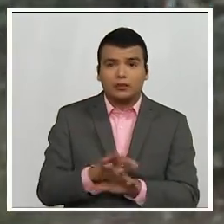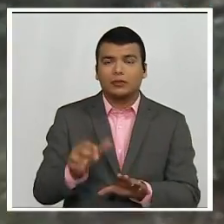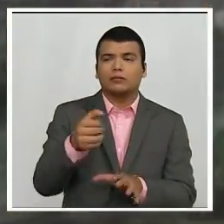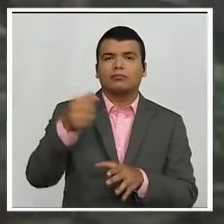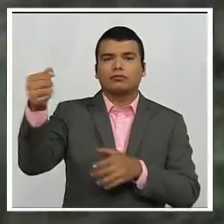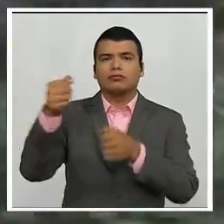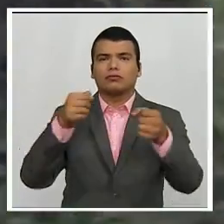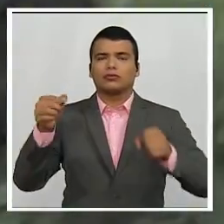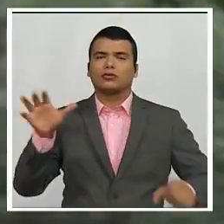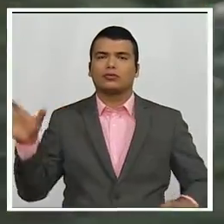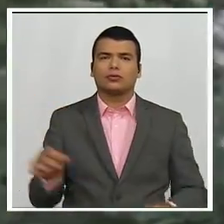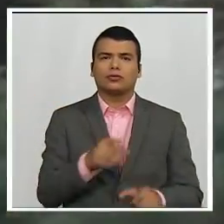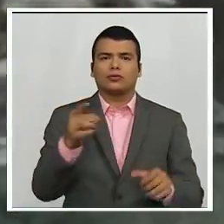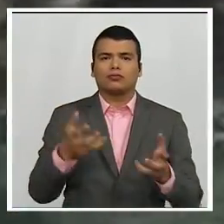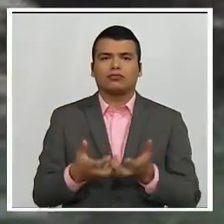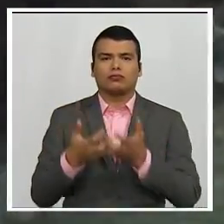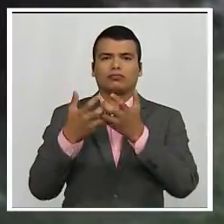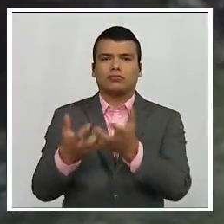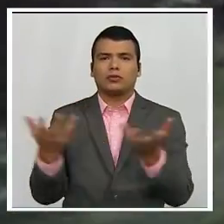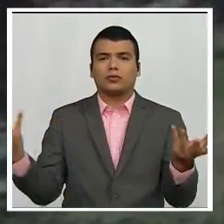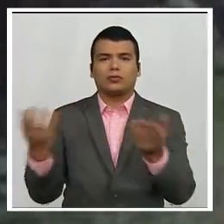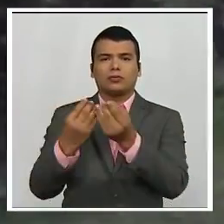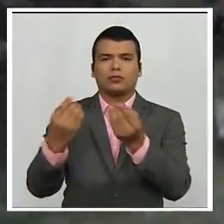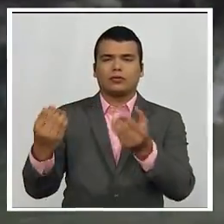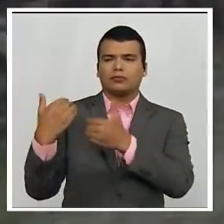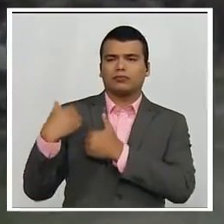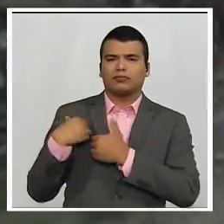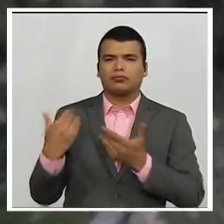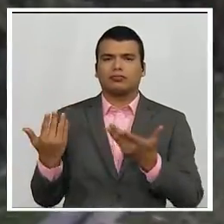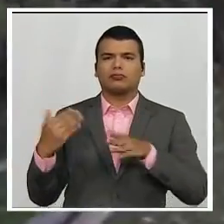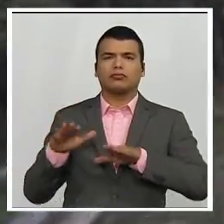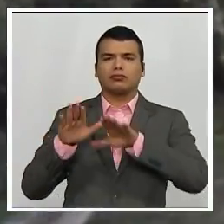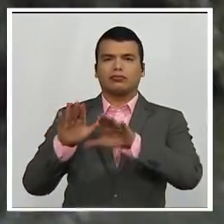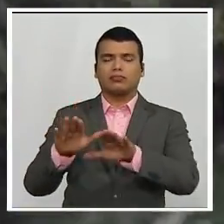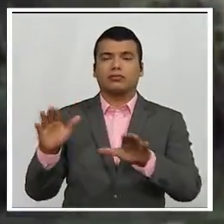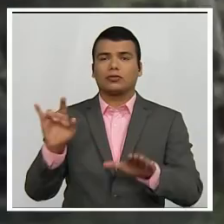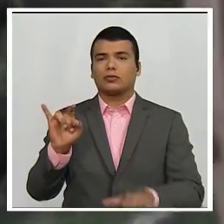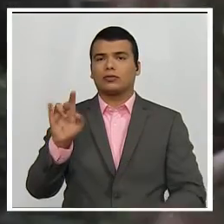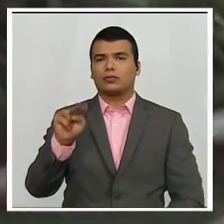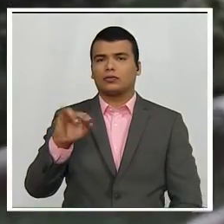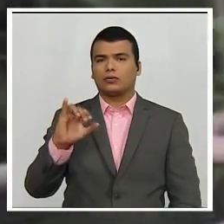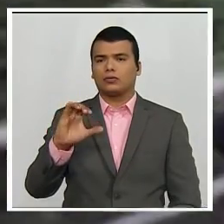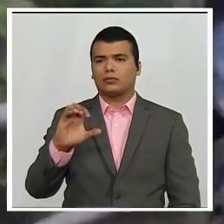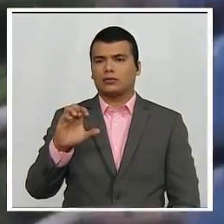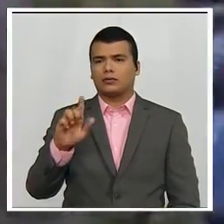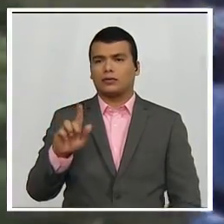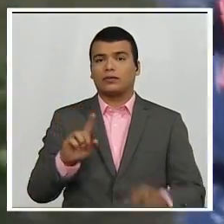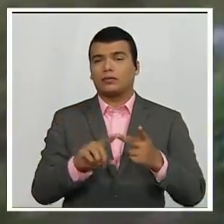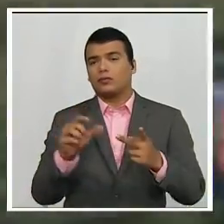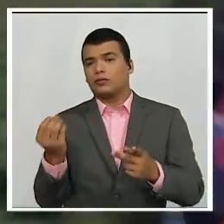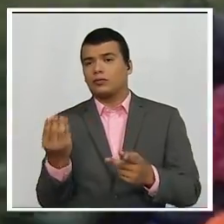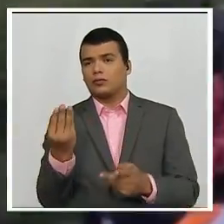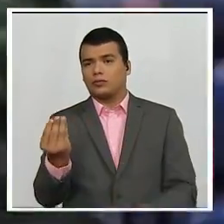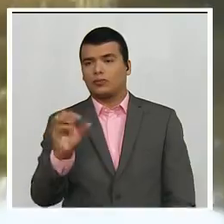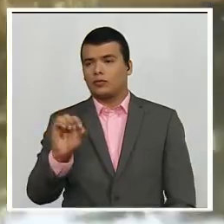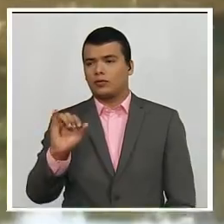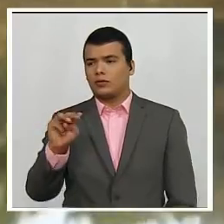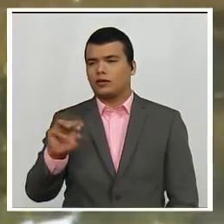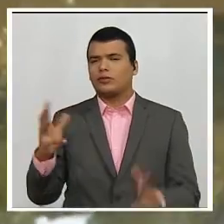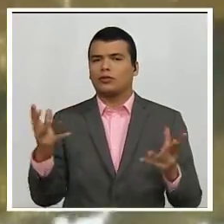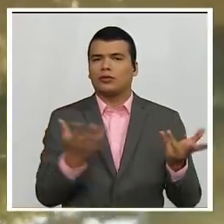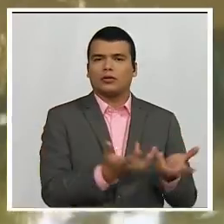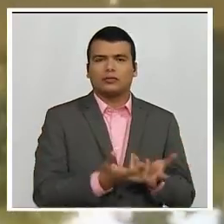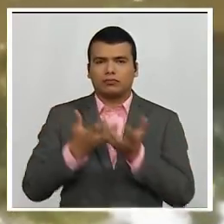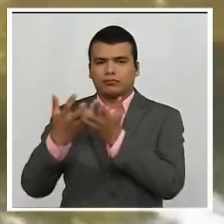niños niñas y adolescentes al equipo de recepción conformado por representantes de unicef que con el apoyo de la óyeme operará en los lugares transitorios de